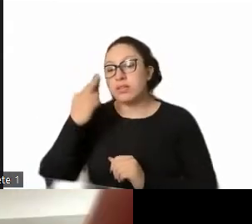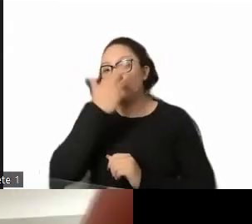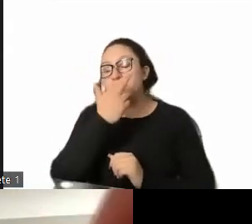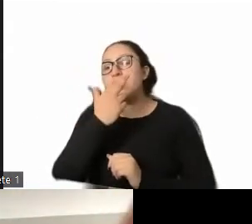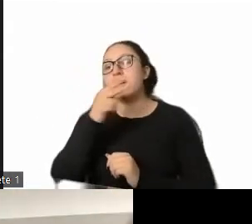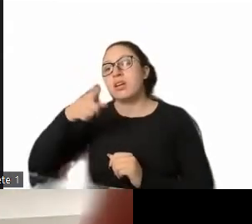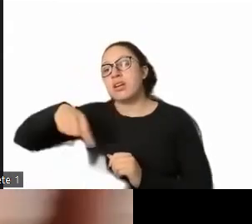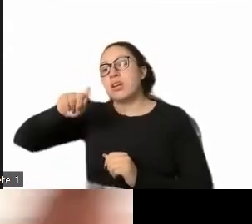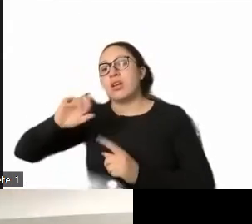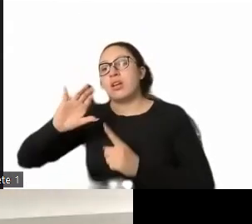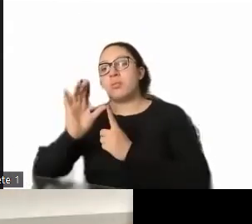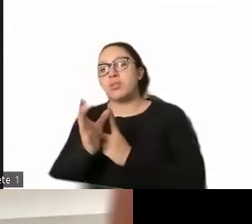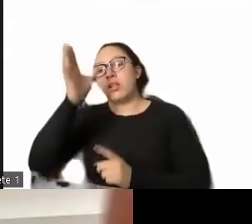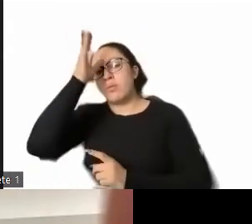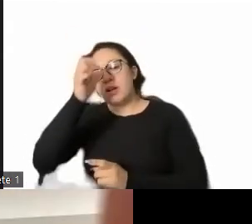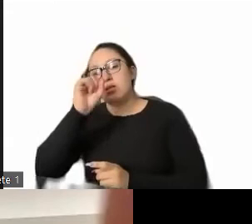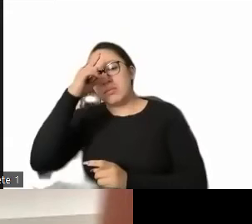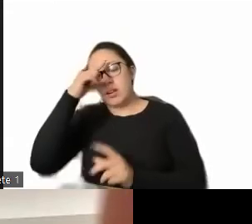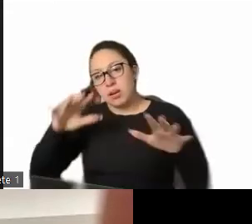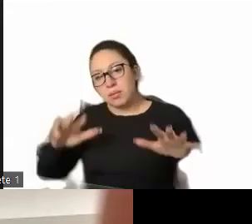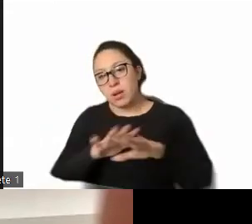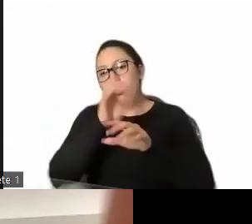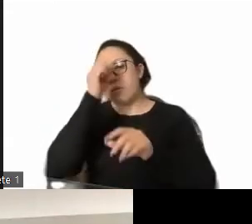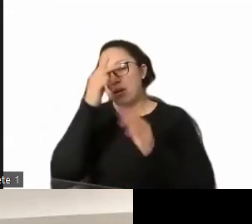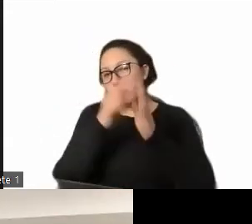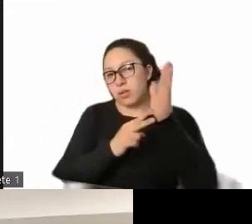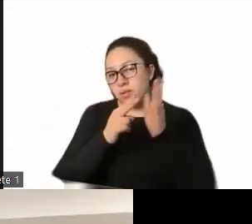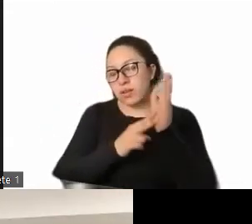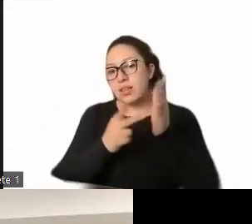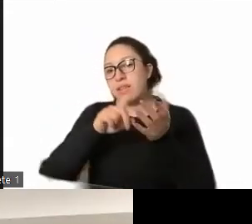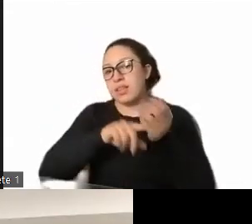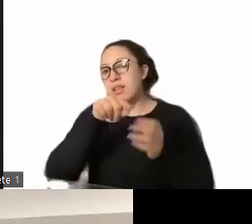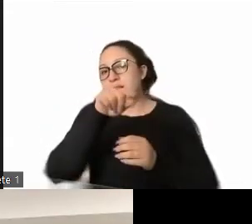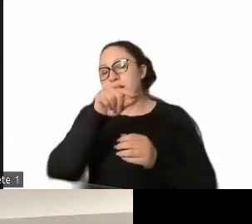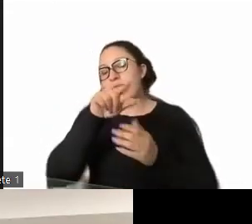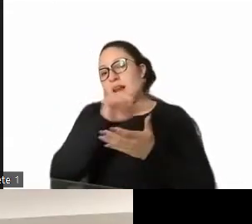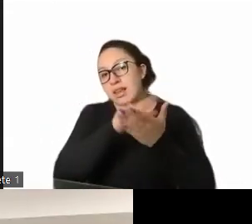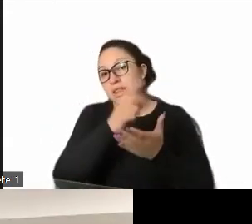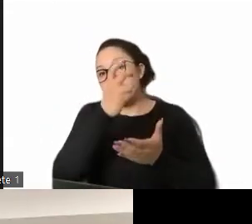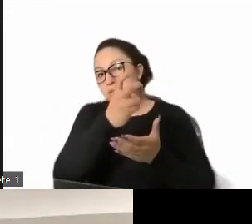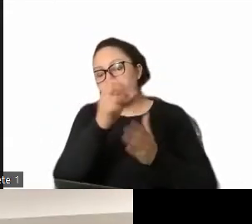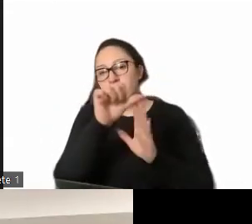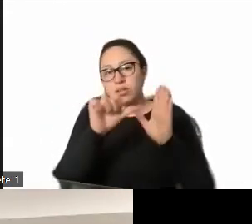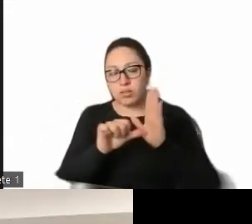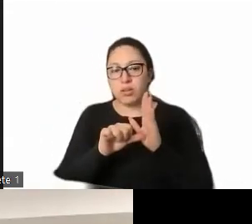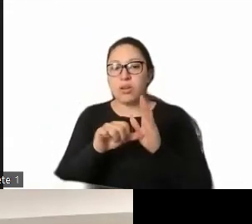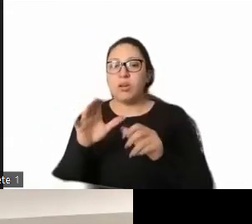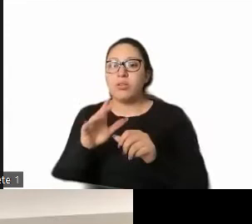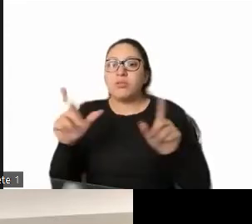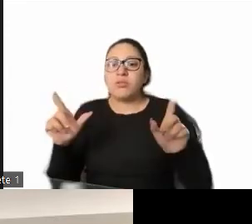es precisamente el texto literal de estos artículos. Se limita a hacer una opinión como muy